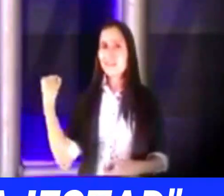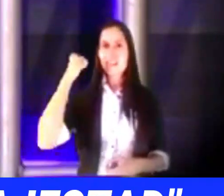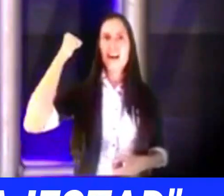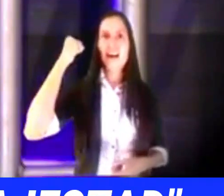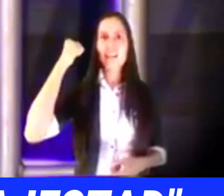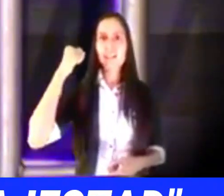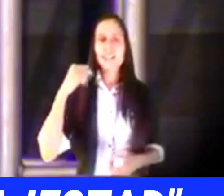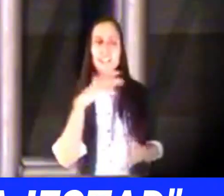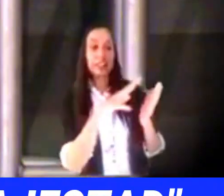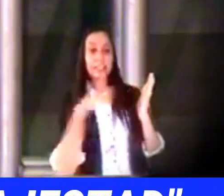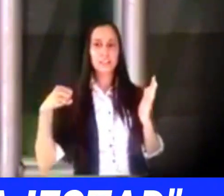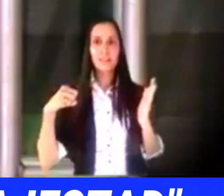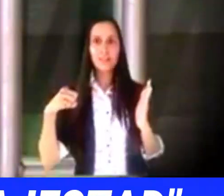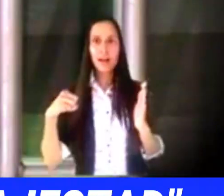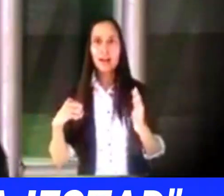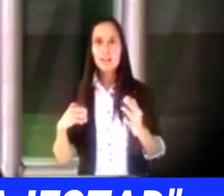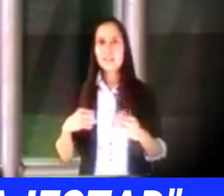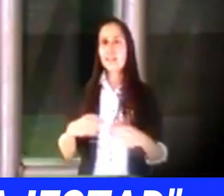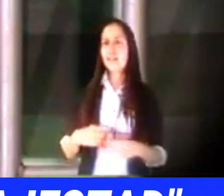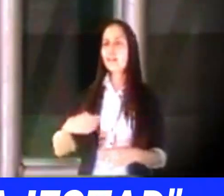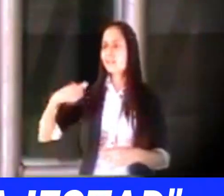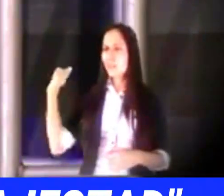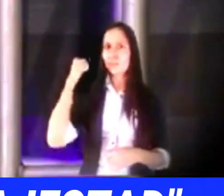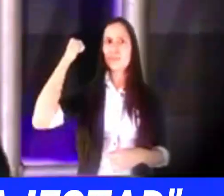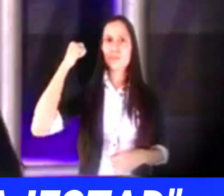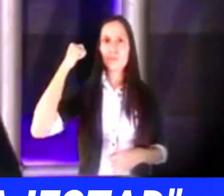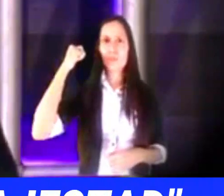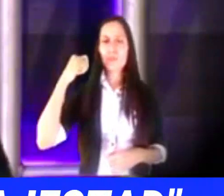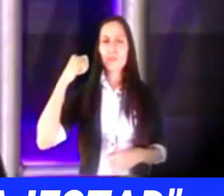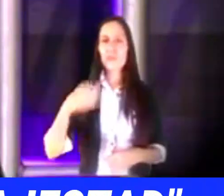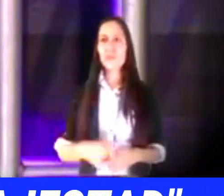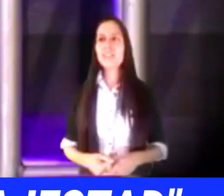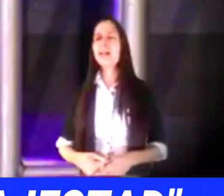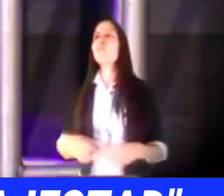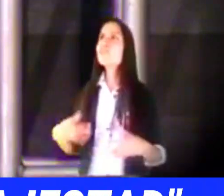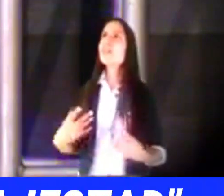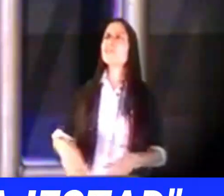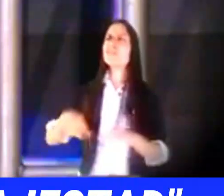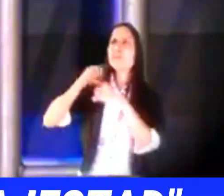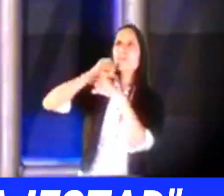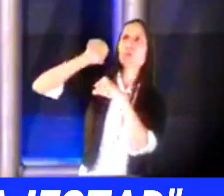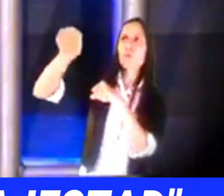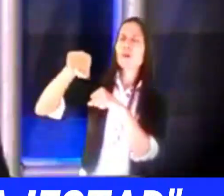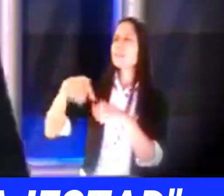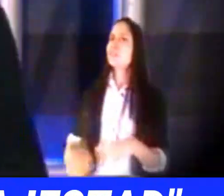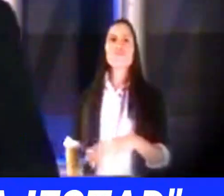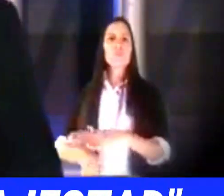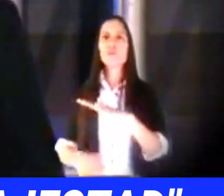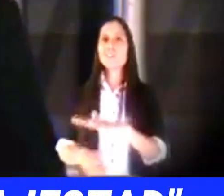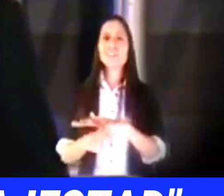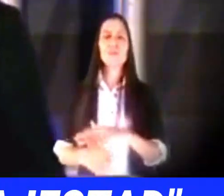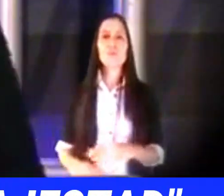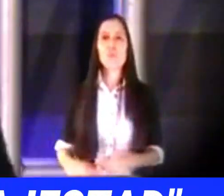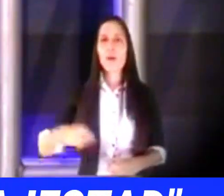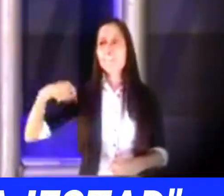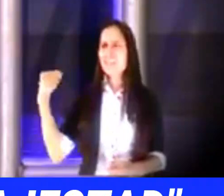salir en un momento y luchar y vencer y retener el título.